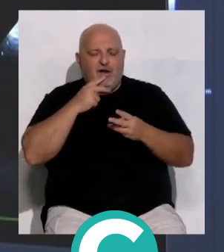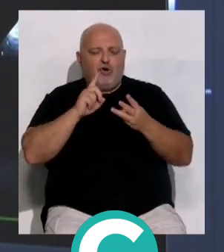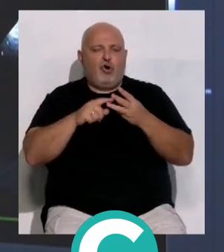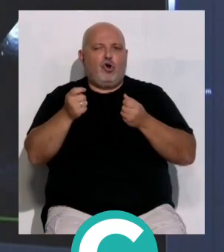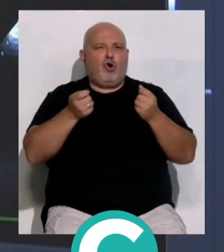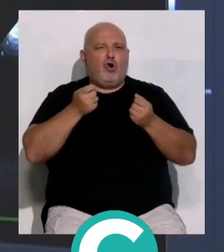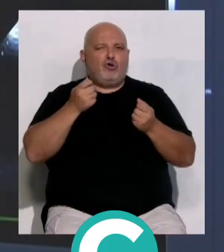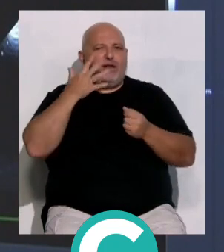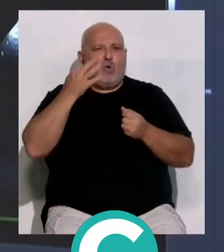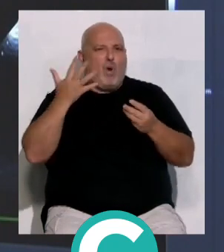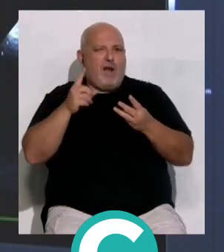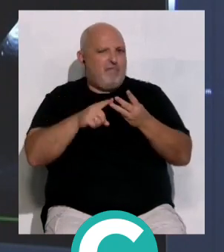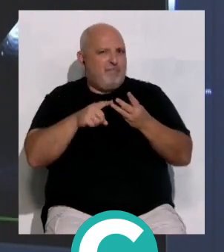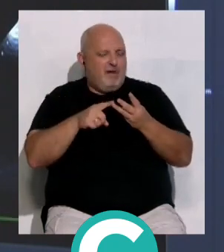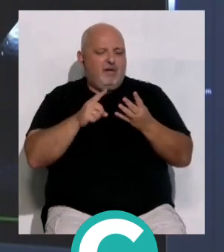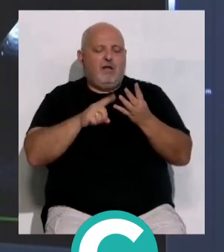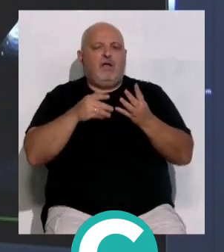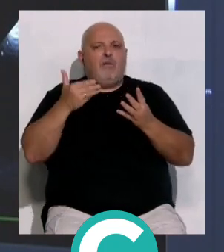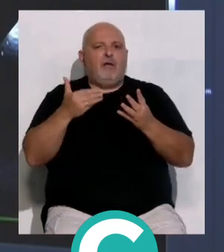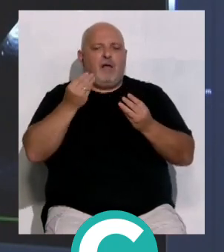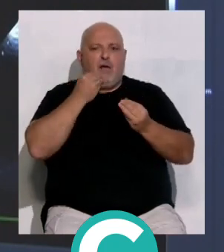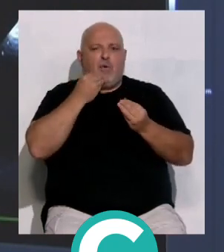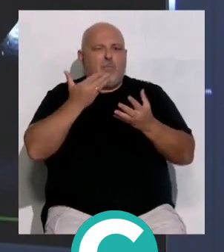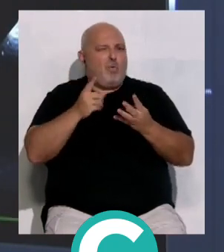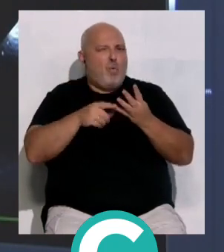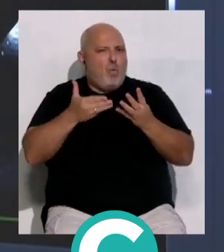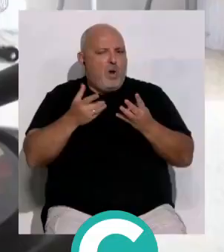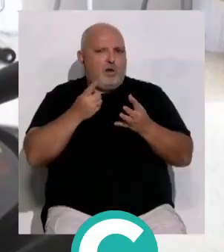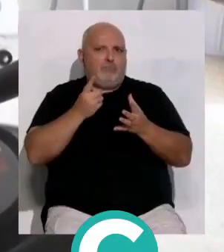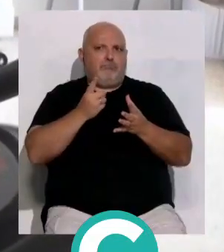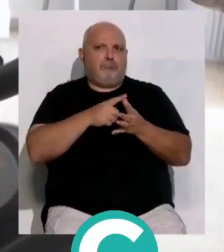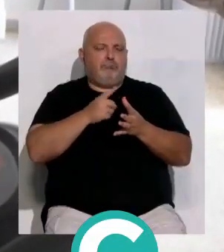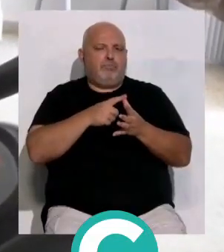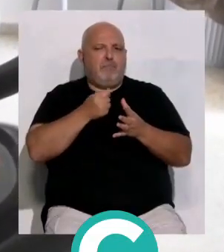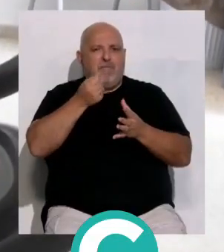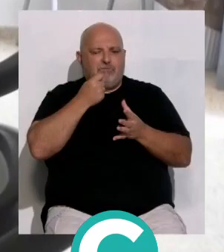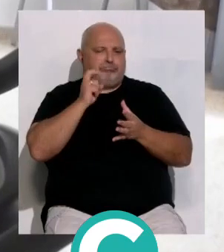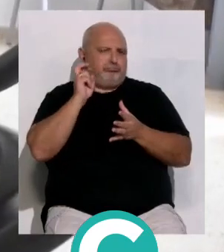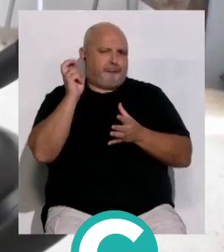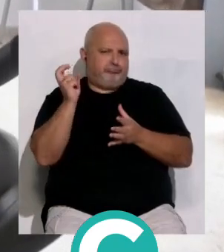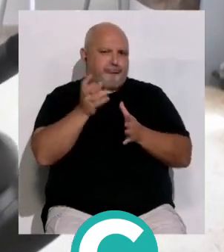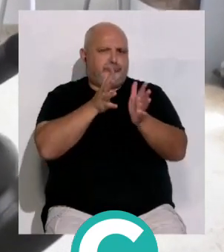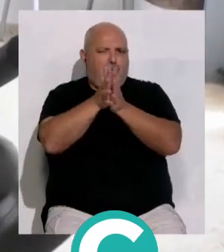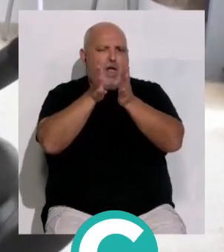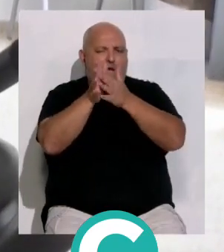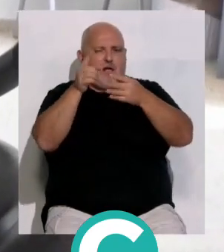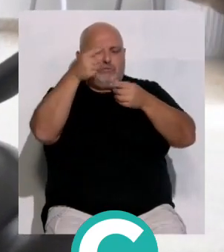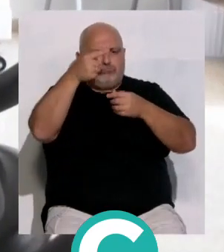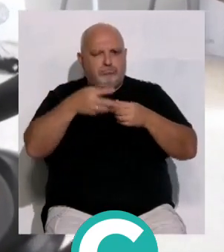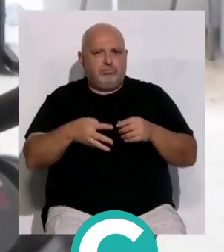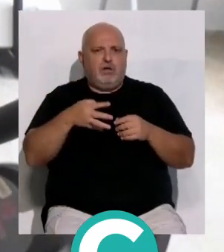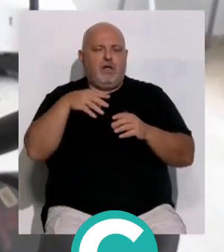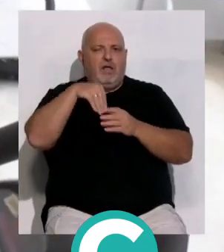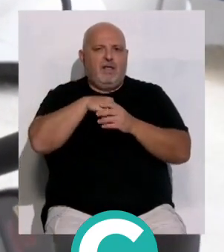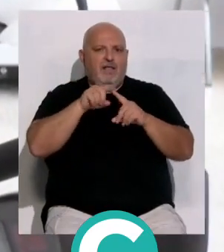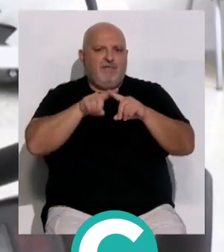control de los factores de riesgo, de la importancia de la alimentación, de la medicación. todo eso lo abordamos